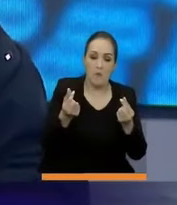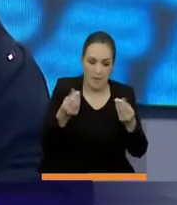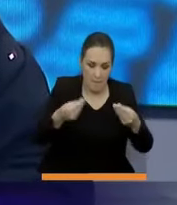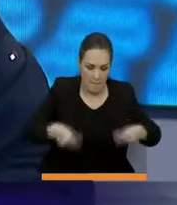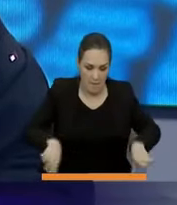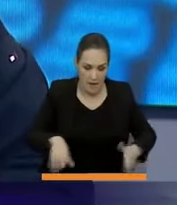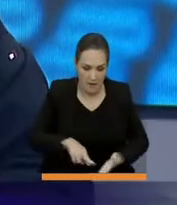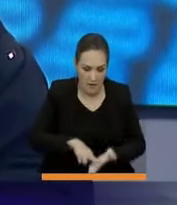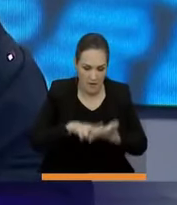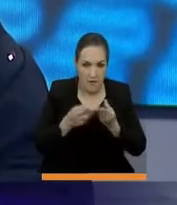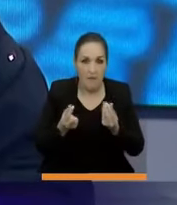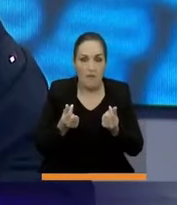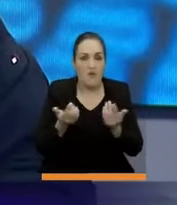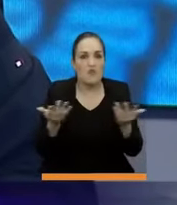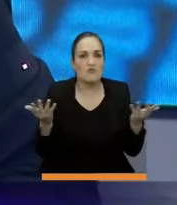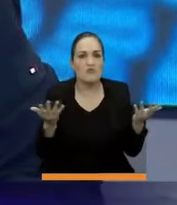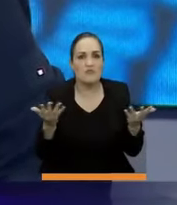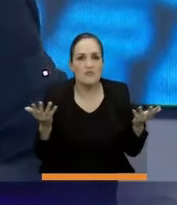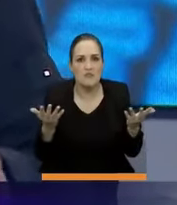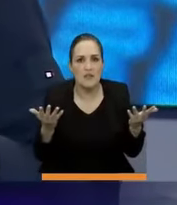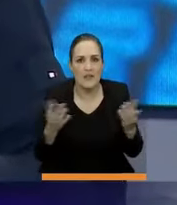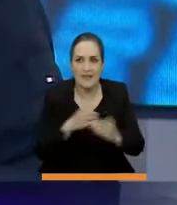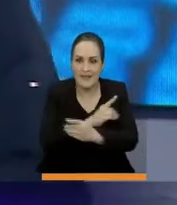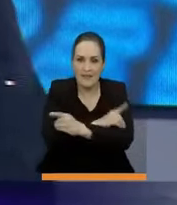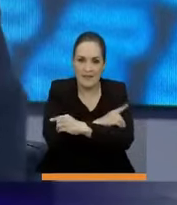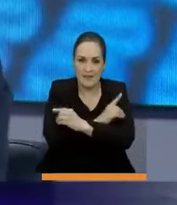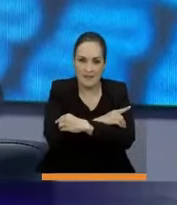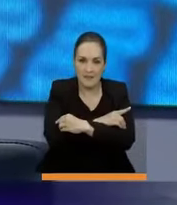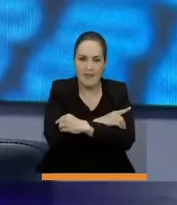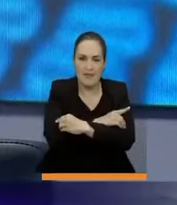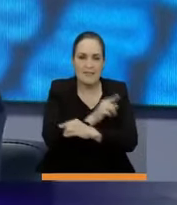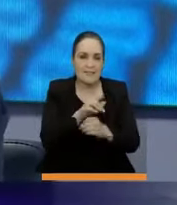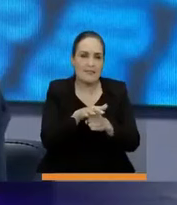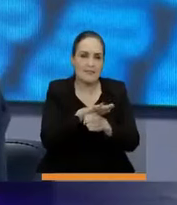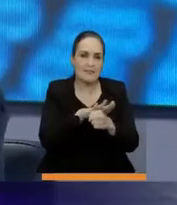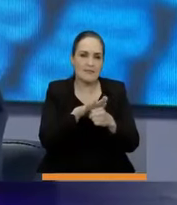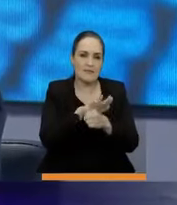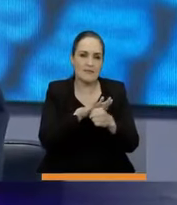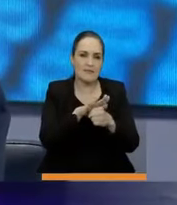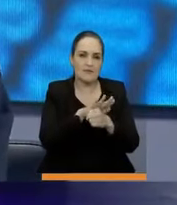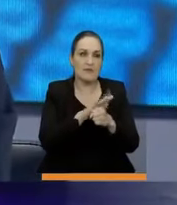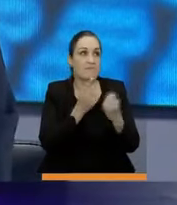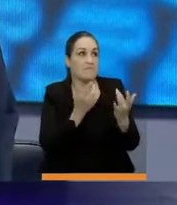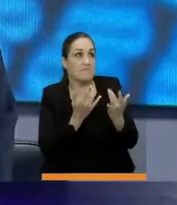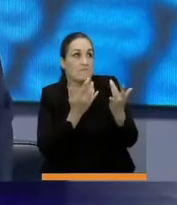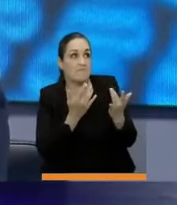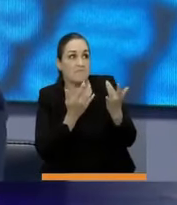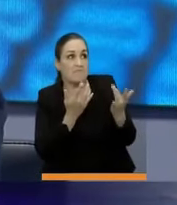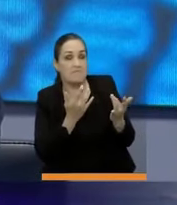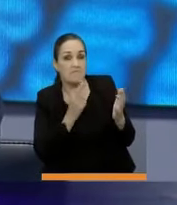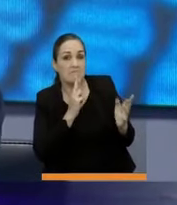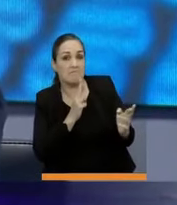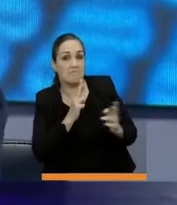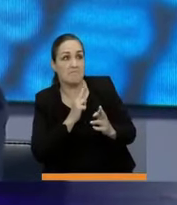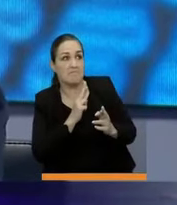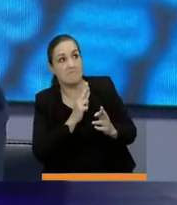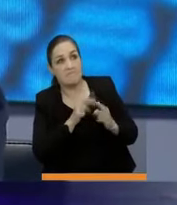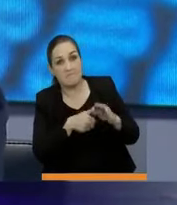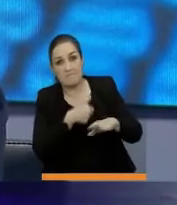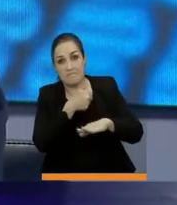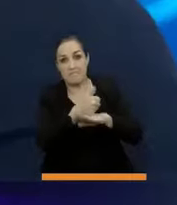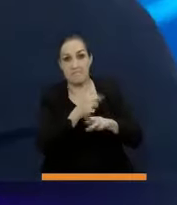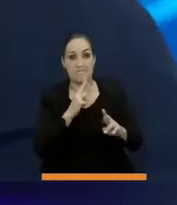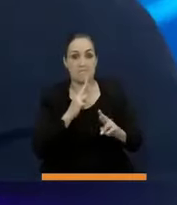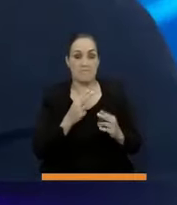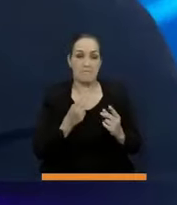plata pública en materia disciplinaria. Entonces, son de las cosas que nos preocupan y queremos y esperamos, mantenemos la esperanza de que las autoridades pronto